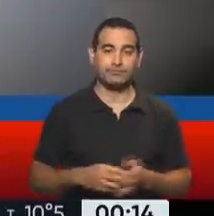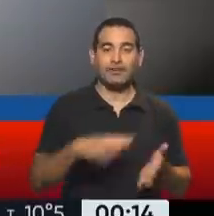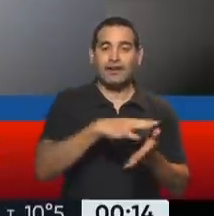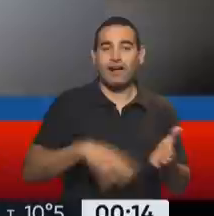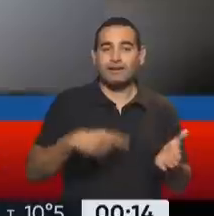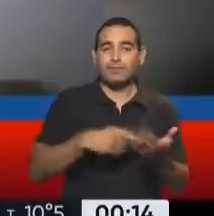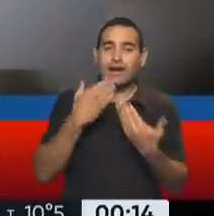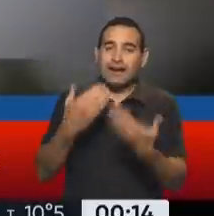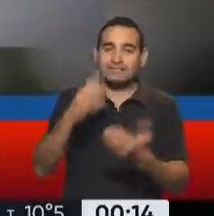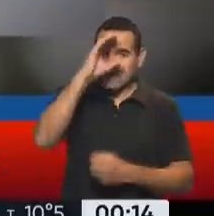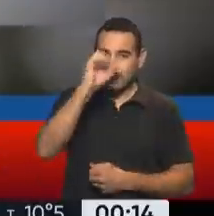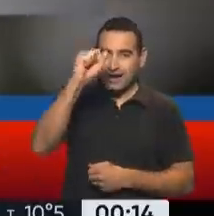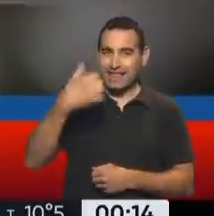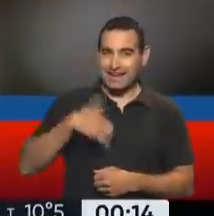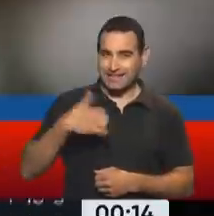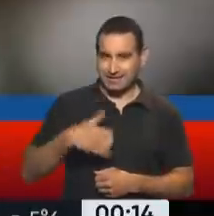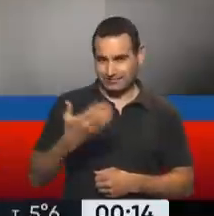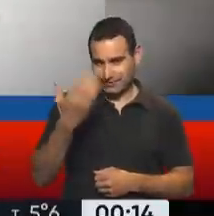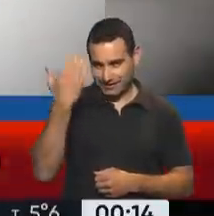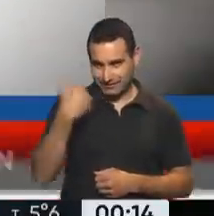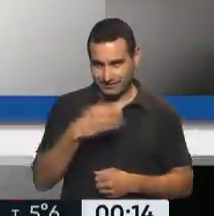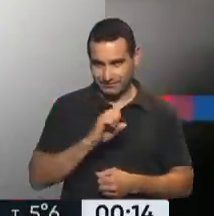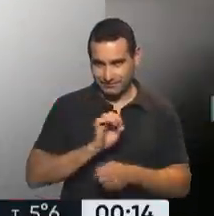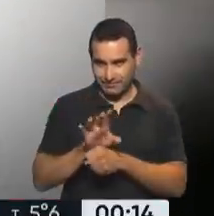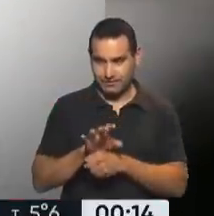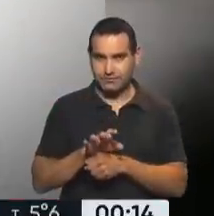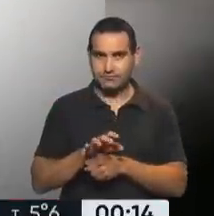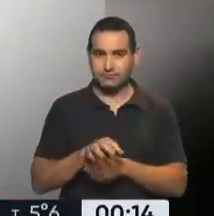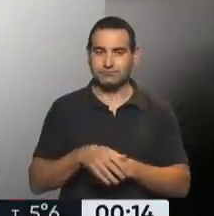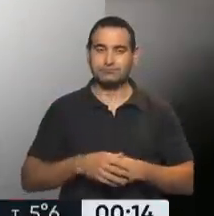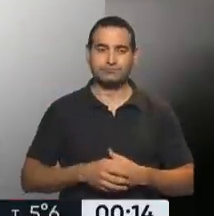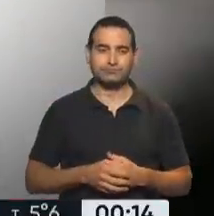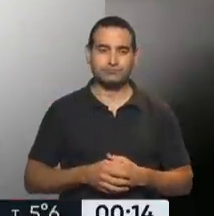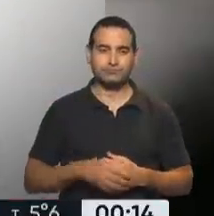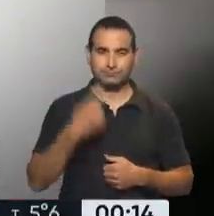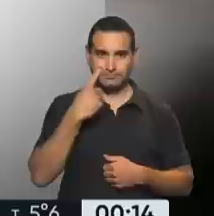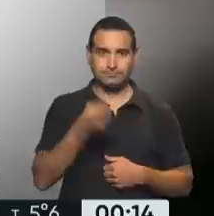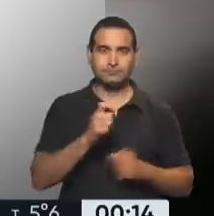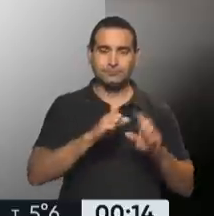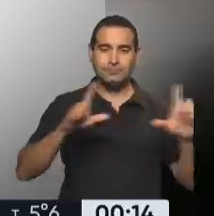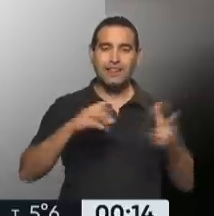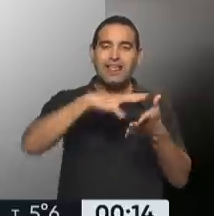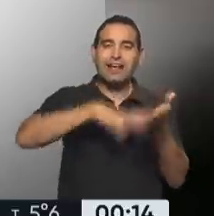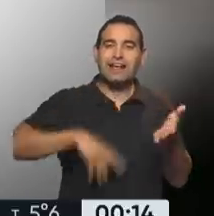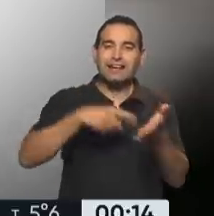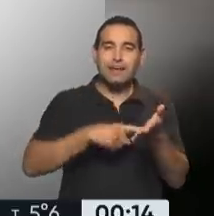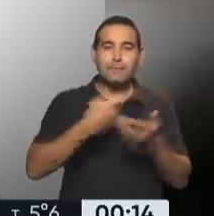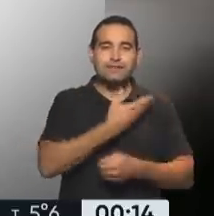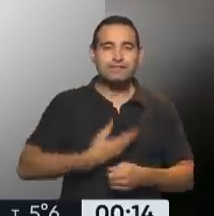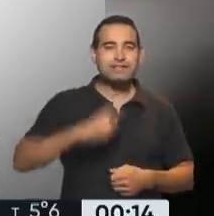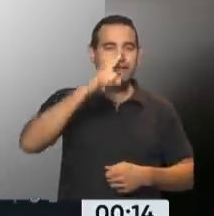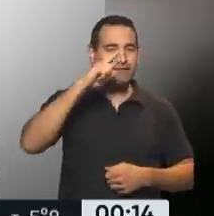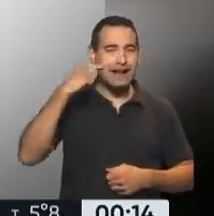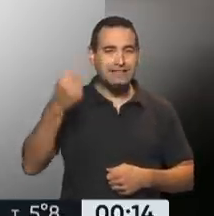agradecimiento a la Embajada Argentina en aquel momento. Ahora, también vemos la carta que envía Alberto